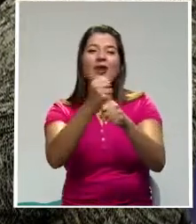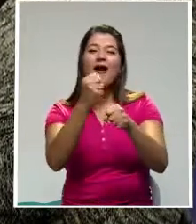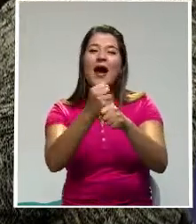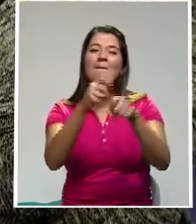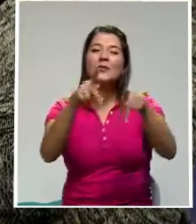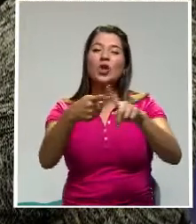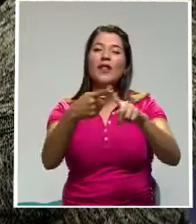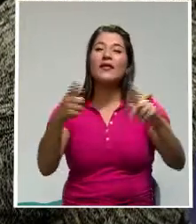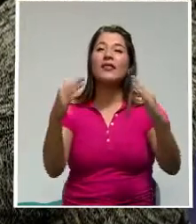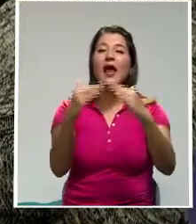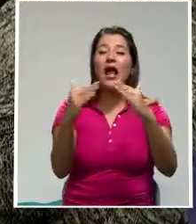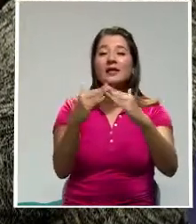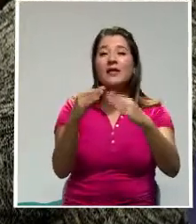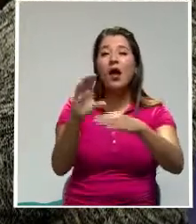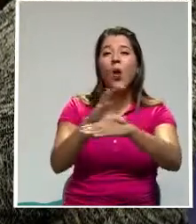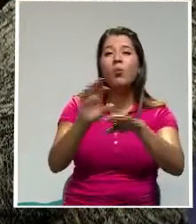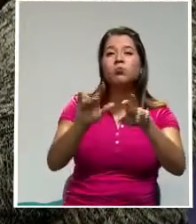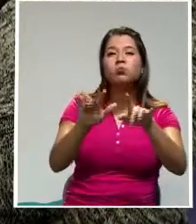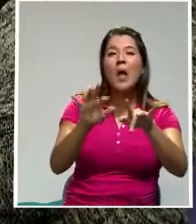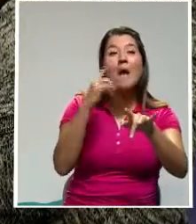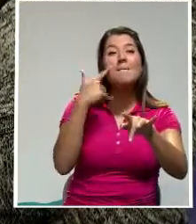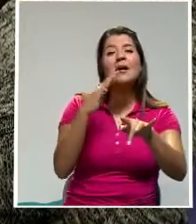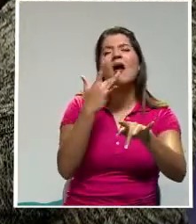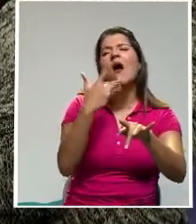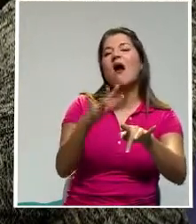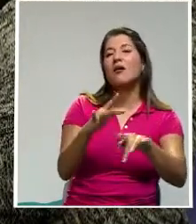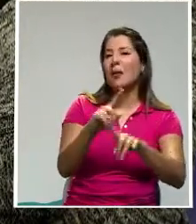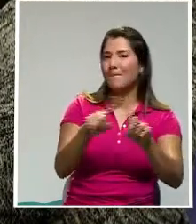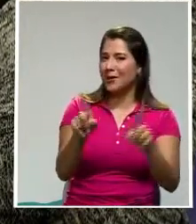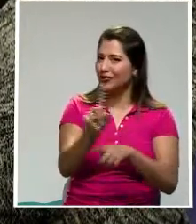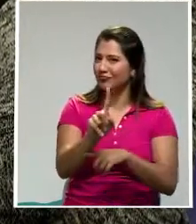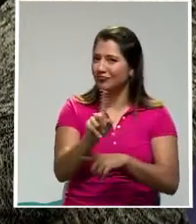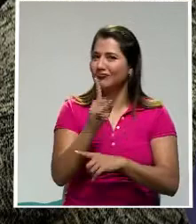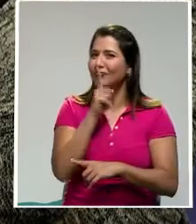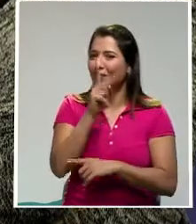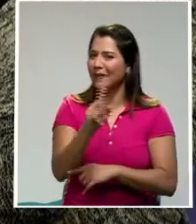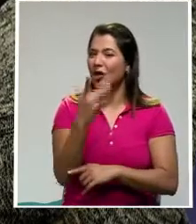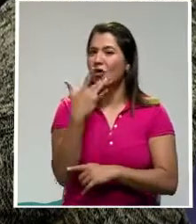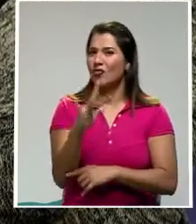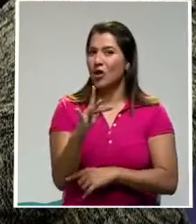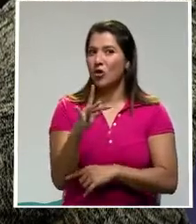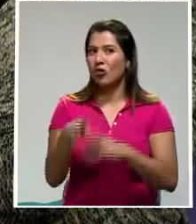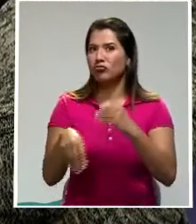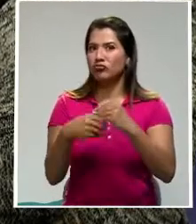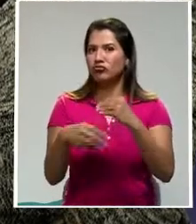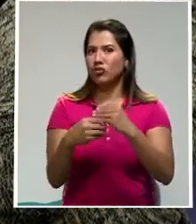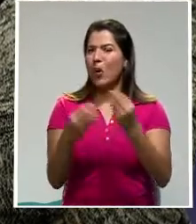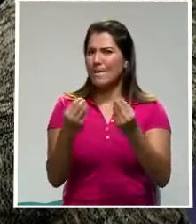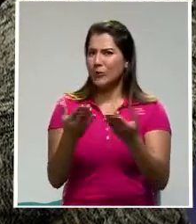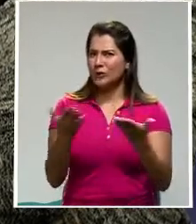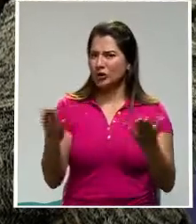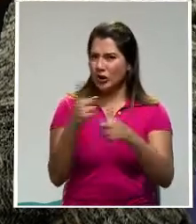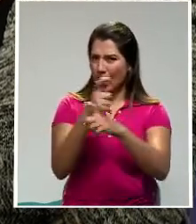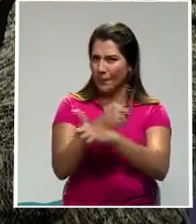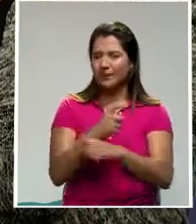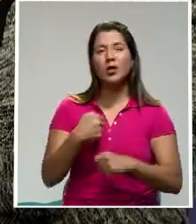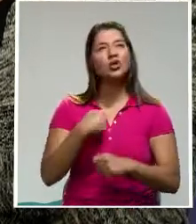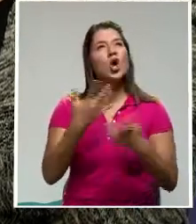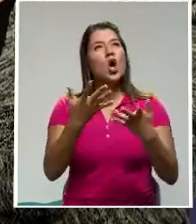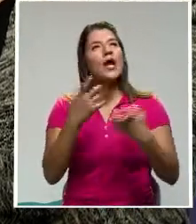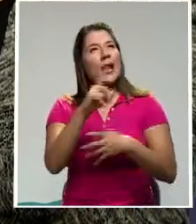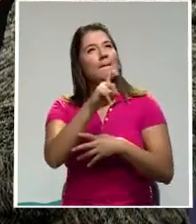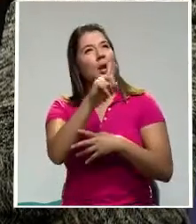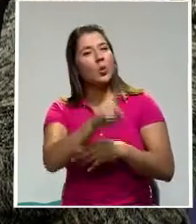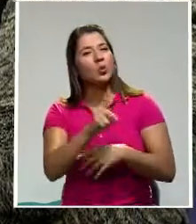Y lo es, pero no lo es. Es decir, se agregan un montón de complejidades. Sí. Le iba a preguntar, desde el punto